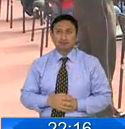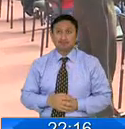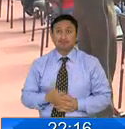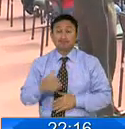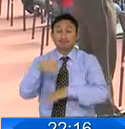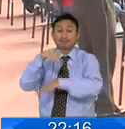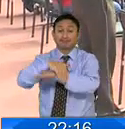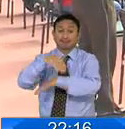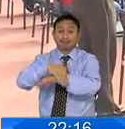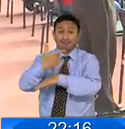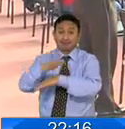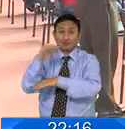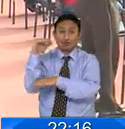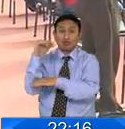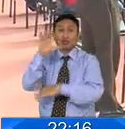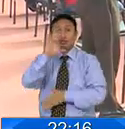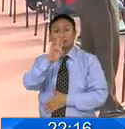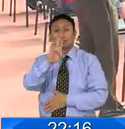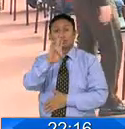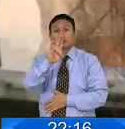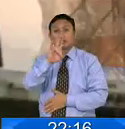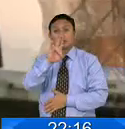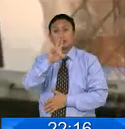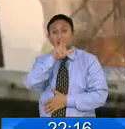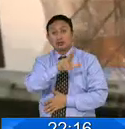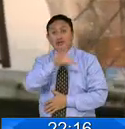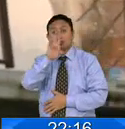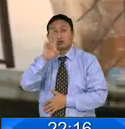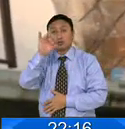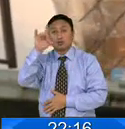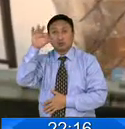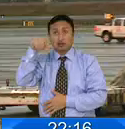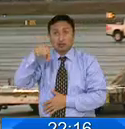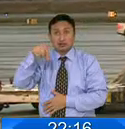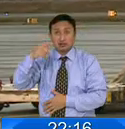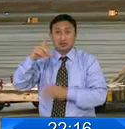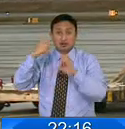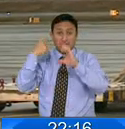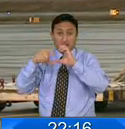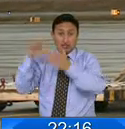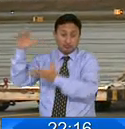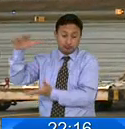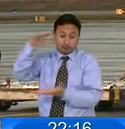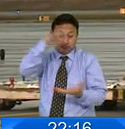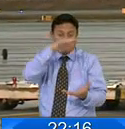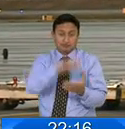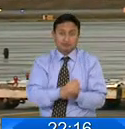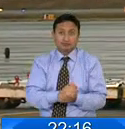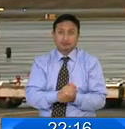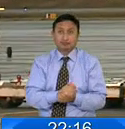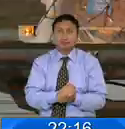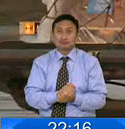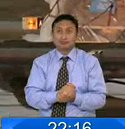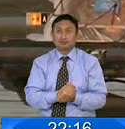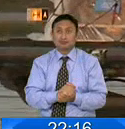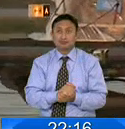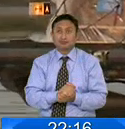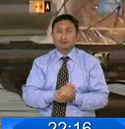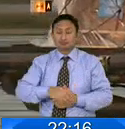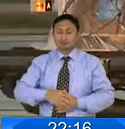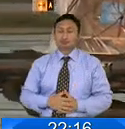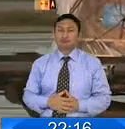tarde, Ecuador recibió 379.080 dosis de la farmacéutica Pfizer a través de la iniciativa COVAX Facility.